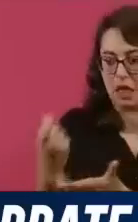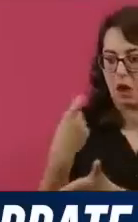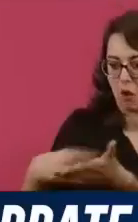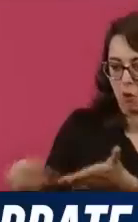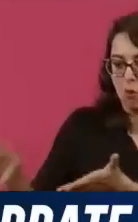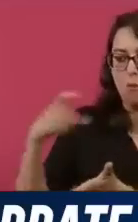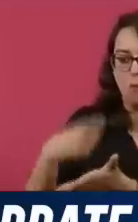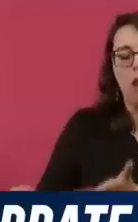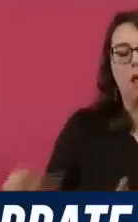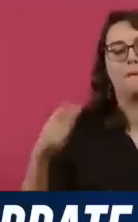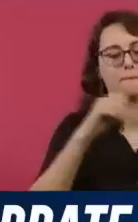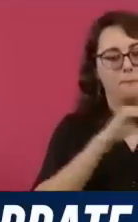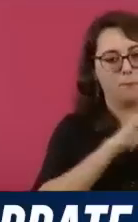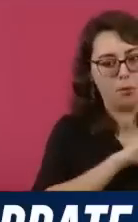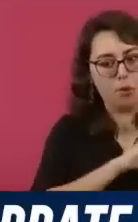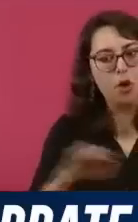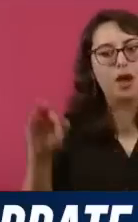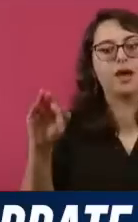no haya carecía